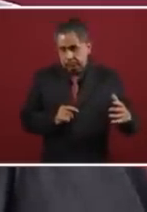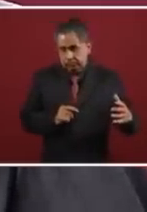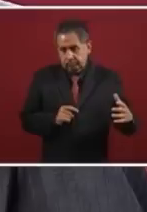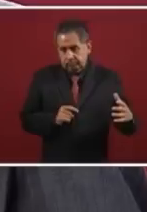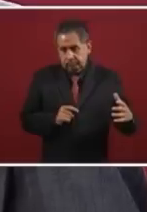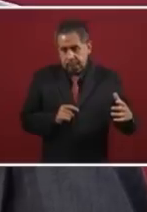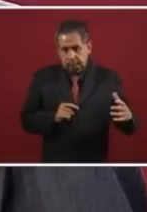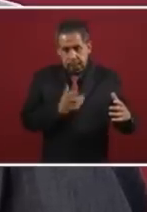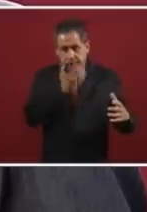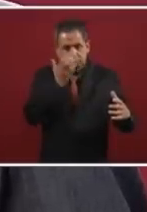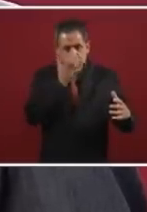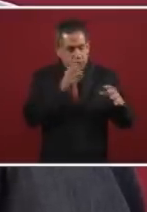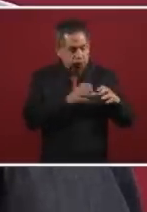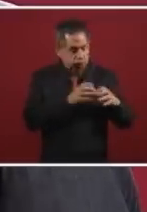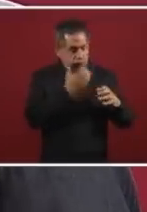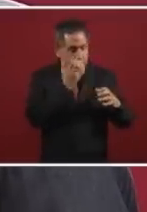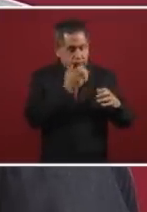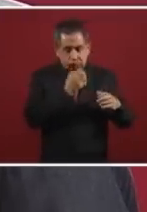el conservador